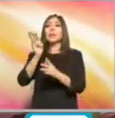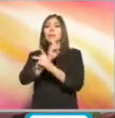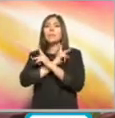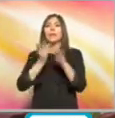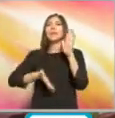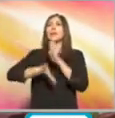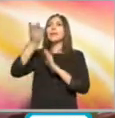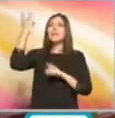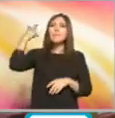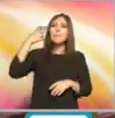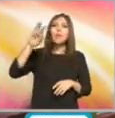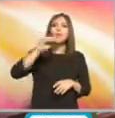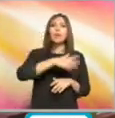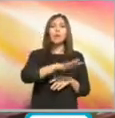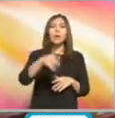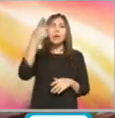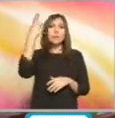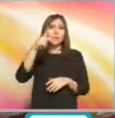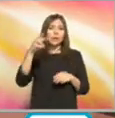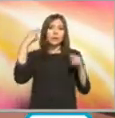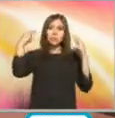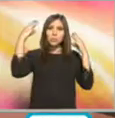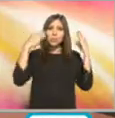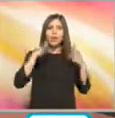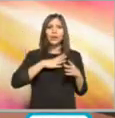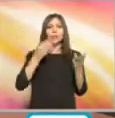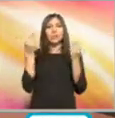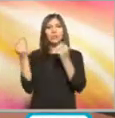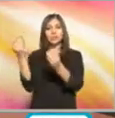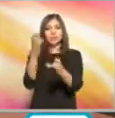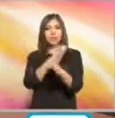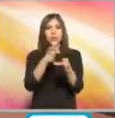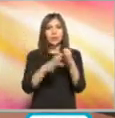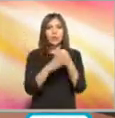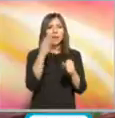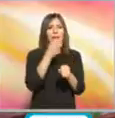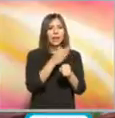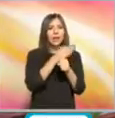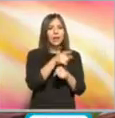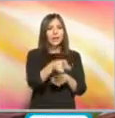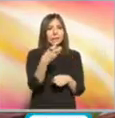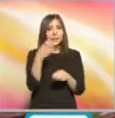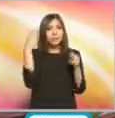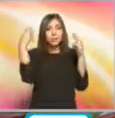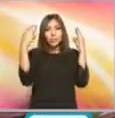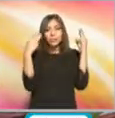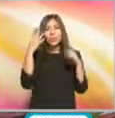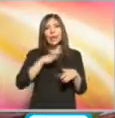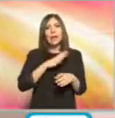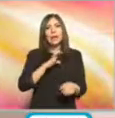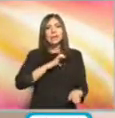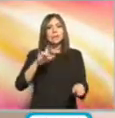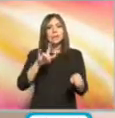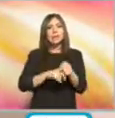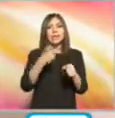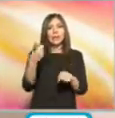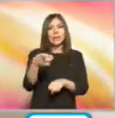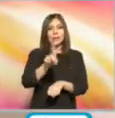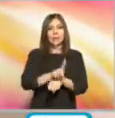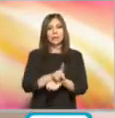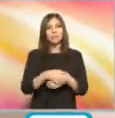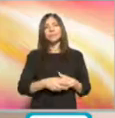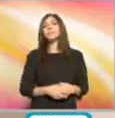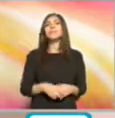los museos ofrecen muchísimas cosas y en esta ocasión ustedes tienen una programación especial para estos días. Así es, fíjate que tenemos